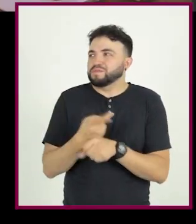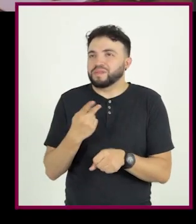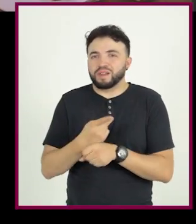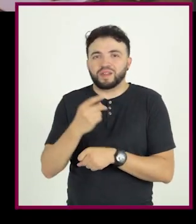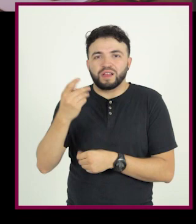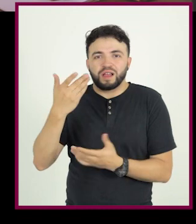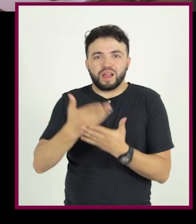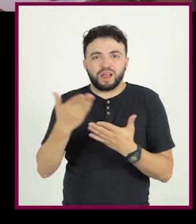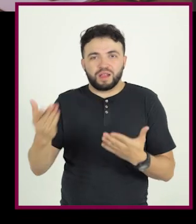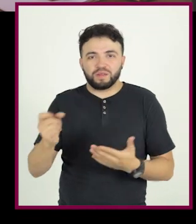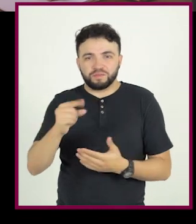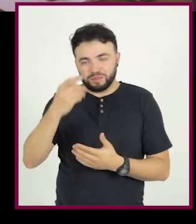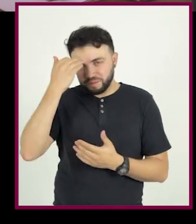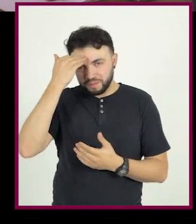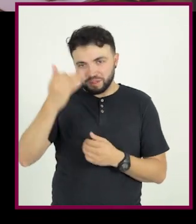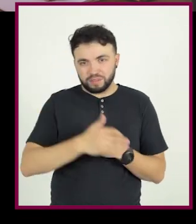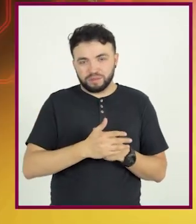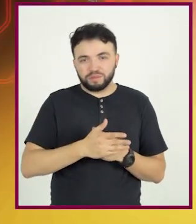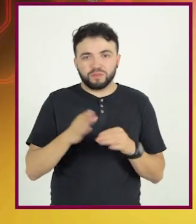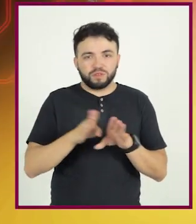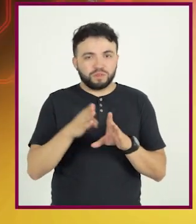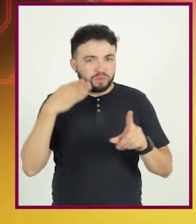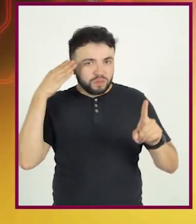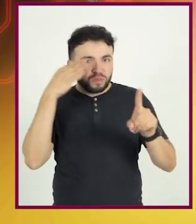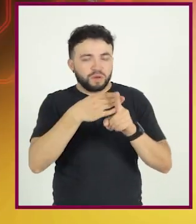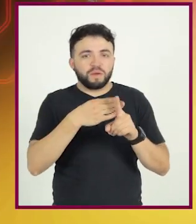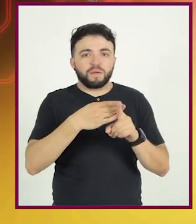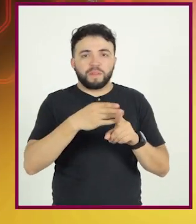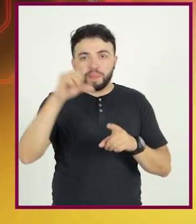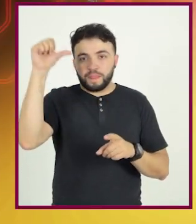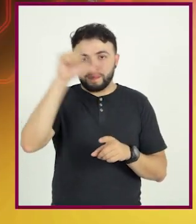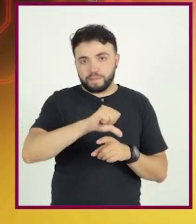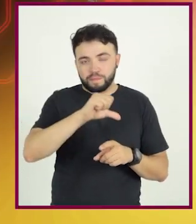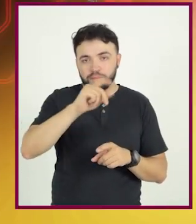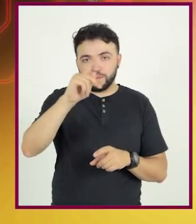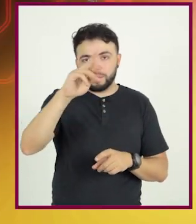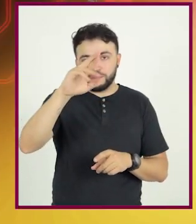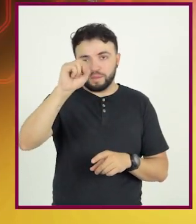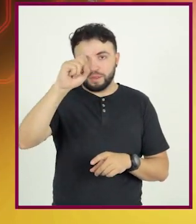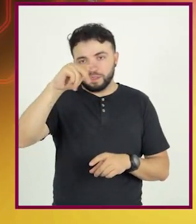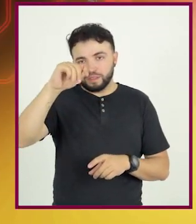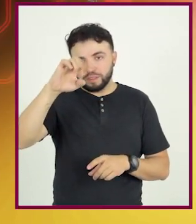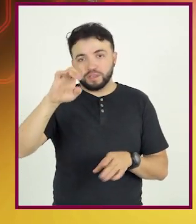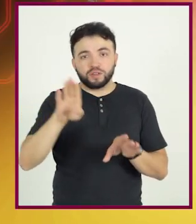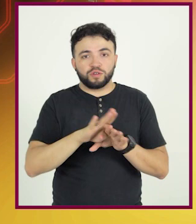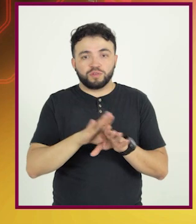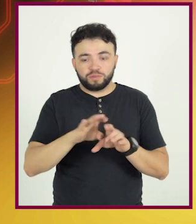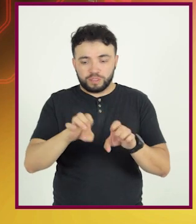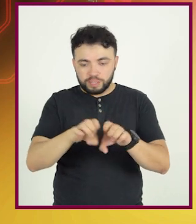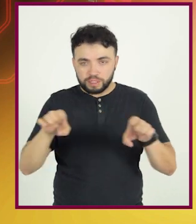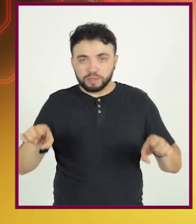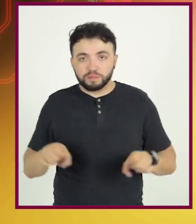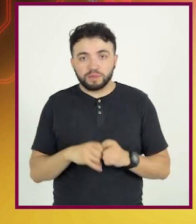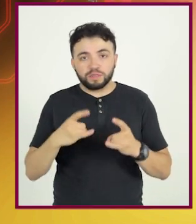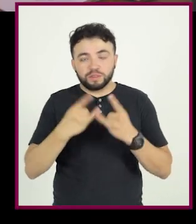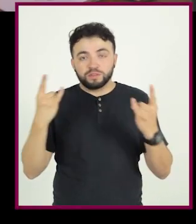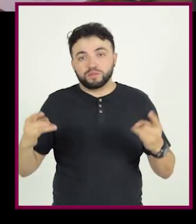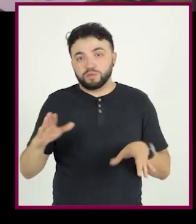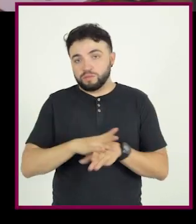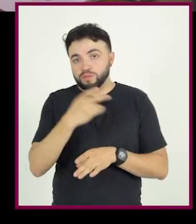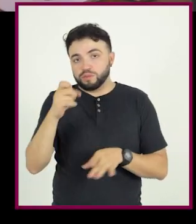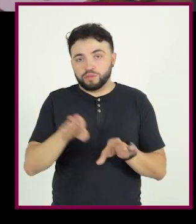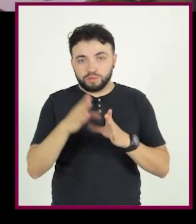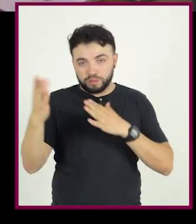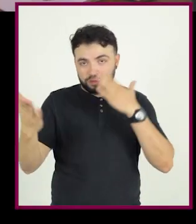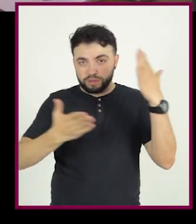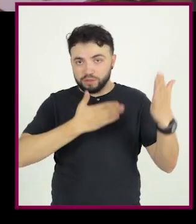comprensión de los fenómenos actuales y, al mismo tiempo, a ubicar el presente como un espacio histórico. Por lo